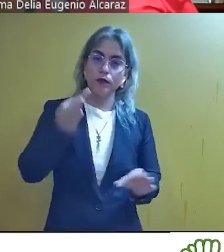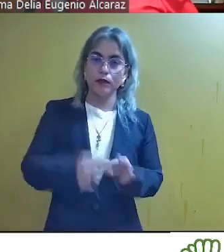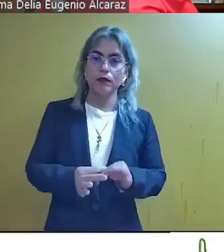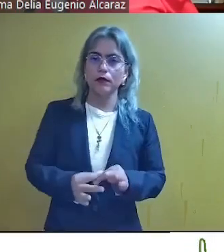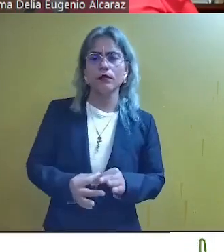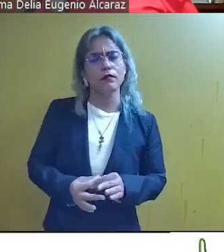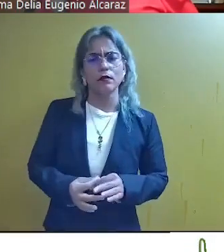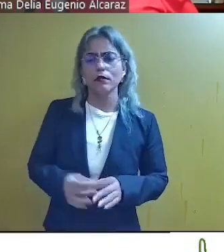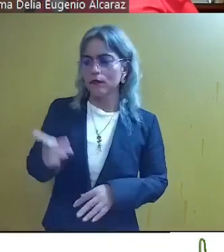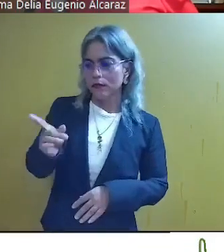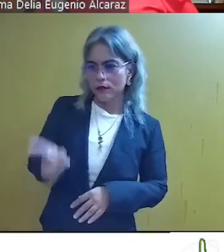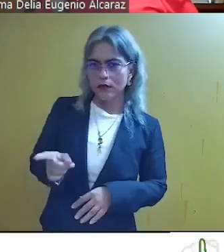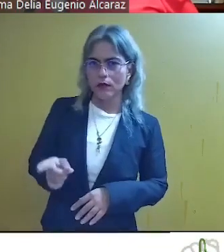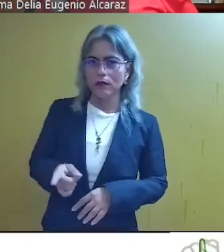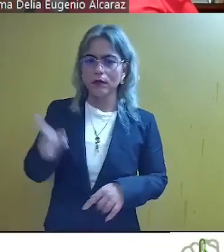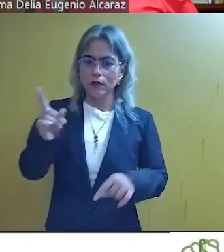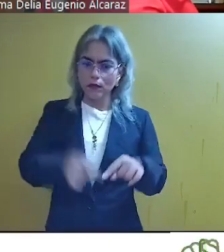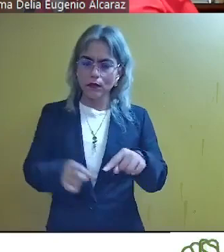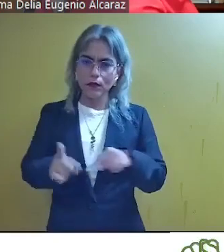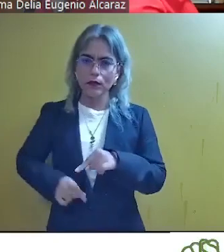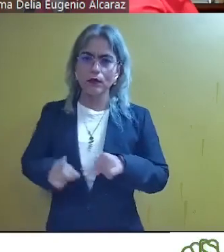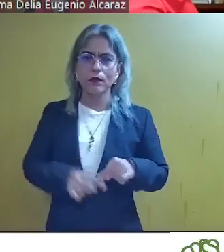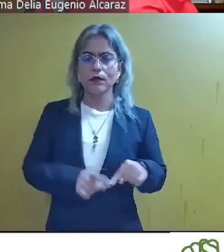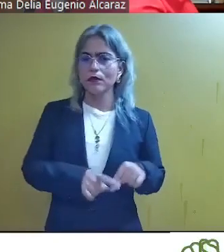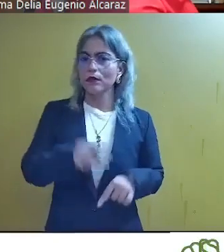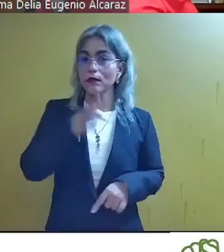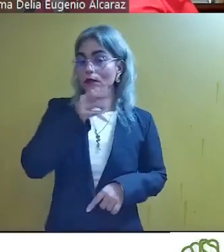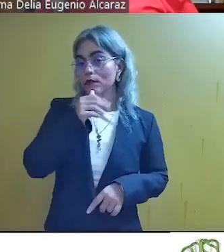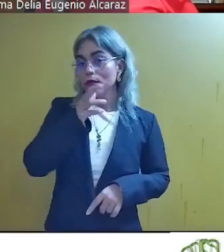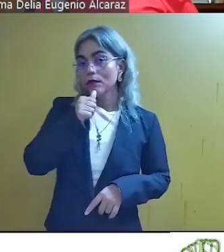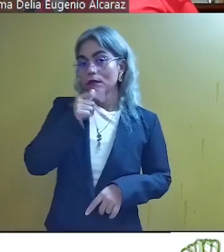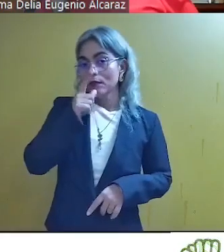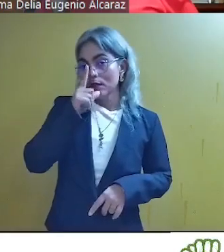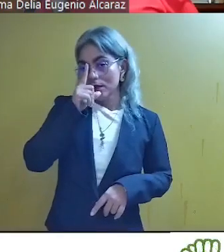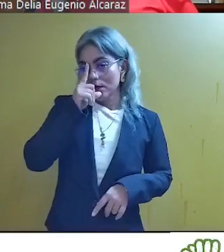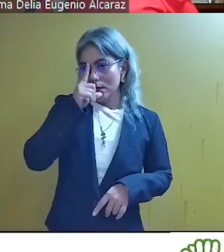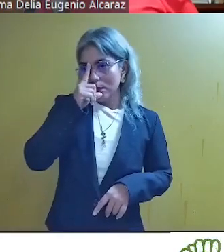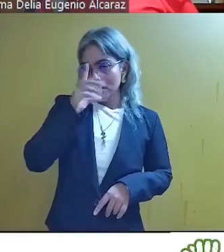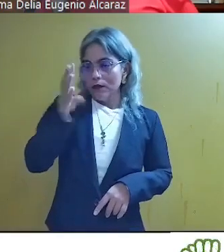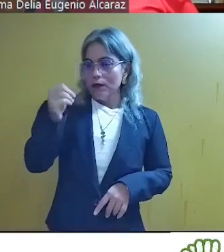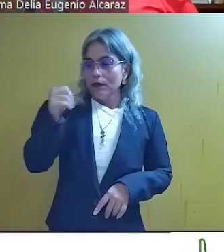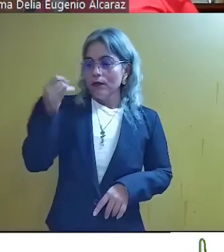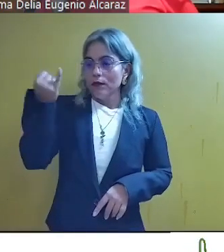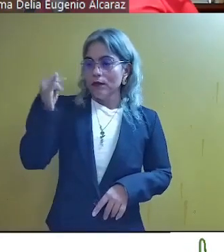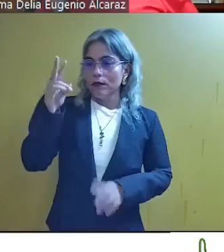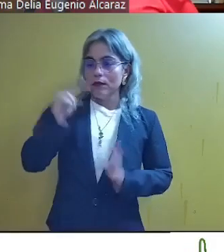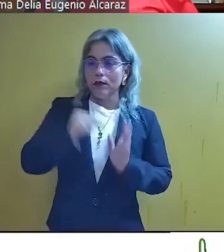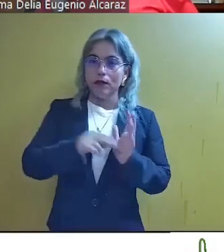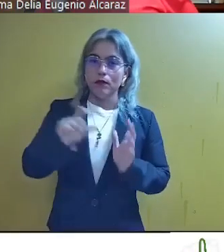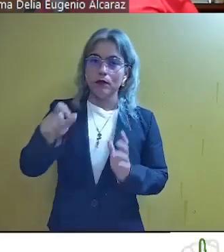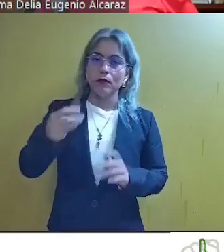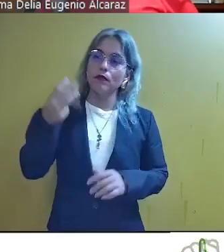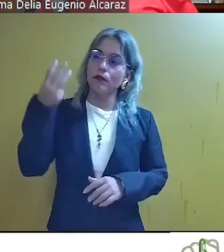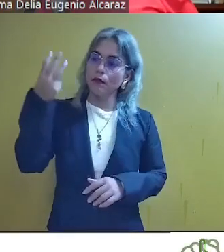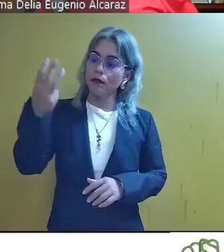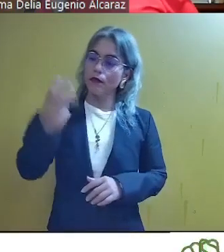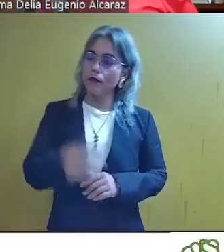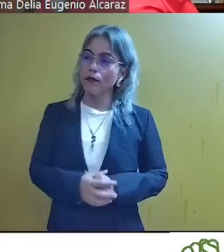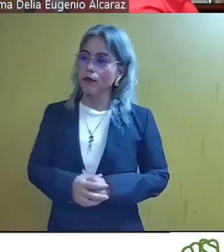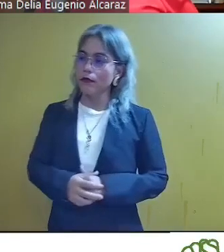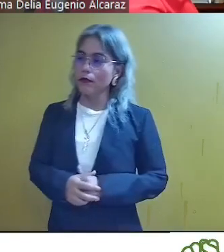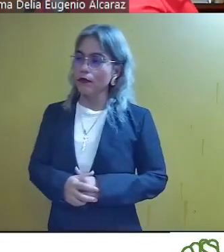para determinar el incumplimiento material y jurídico de la sentencia de fecha 9 de junio de 2023.